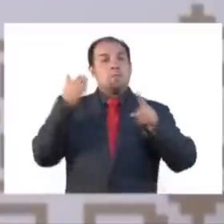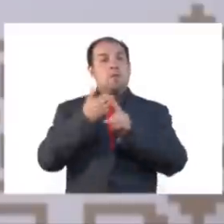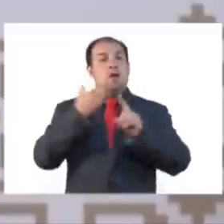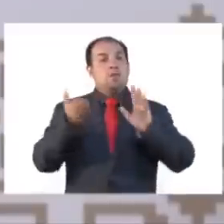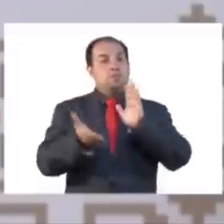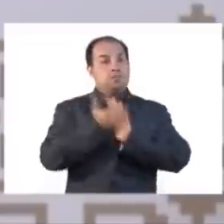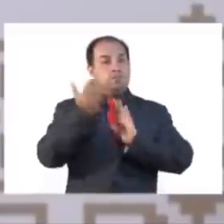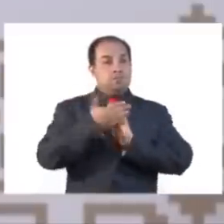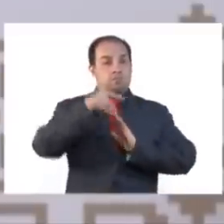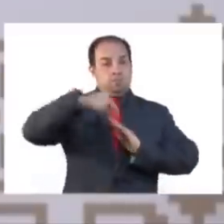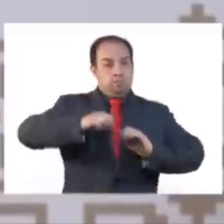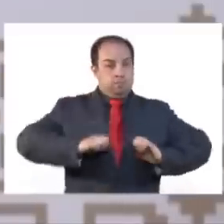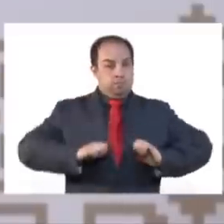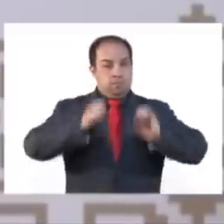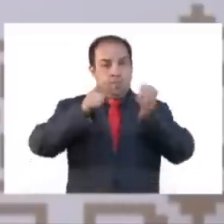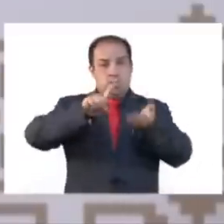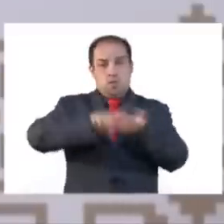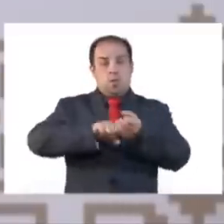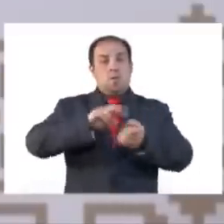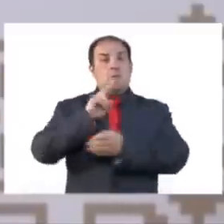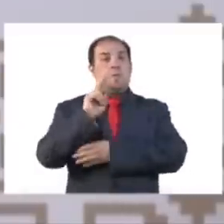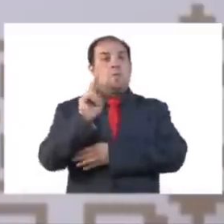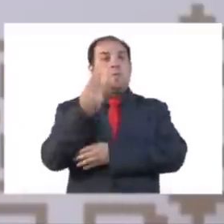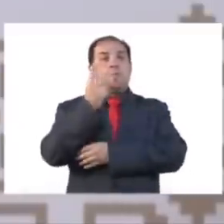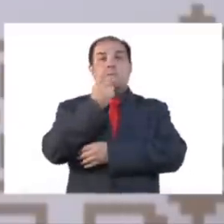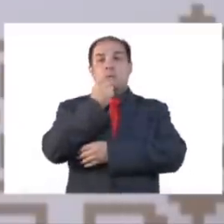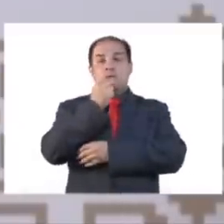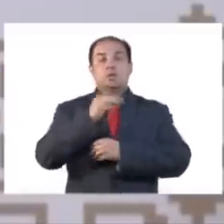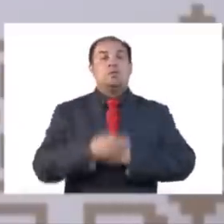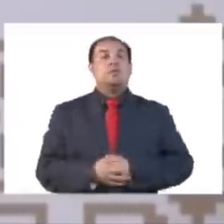este edificio dentro de la Universidad de la Policía